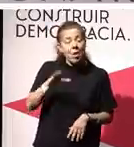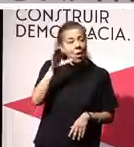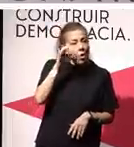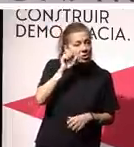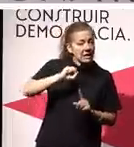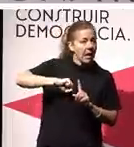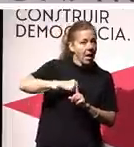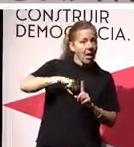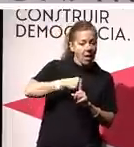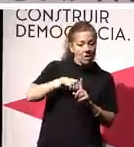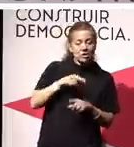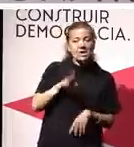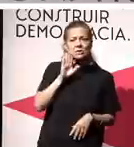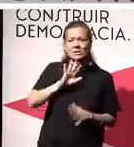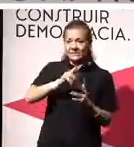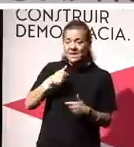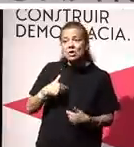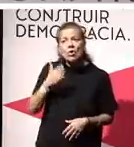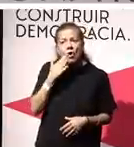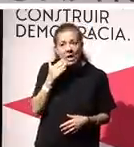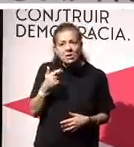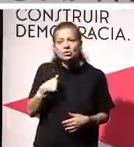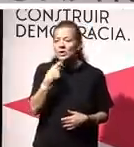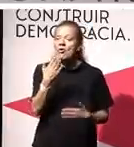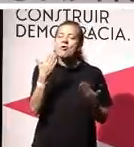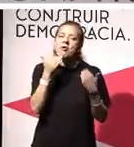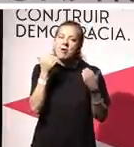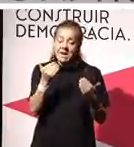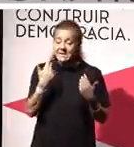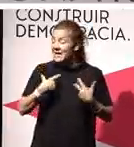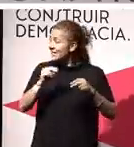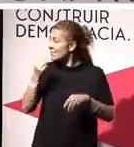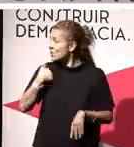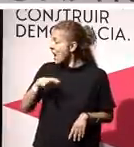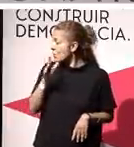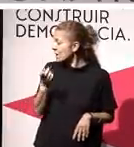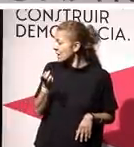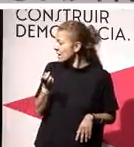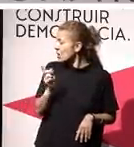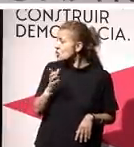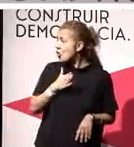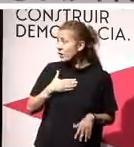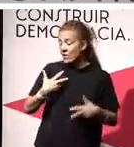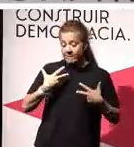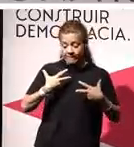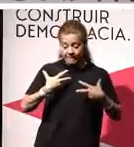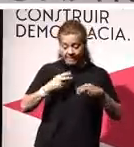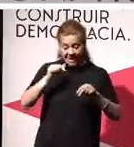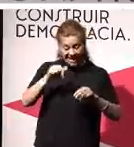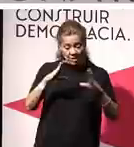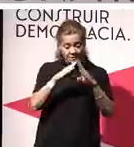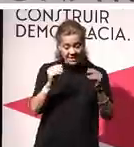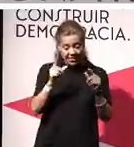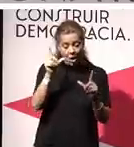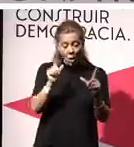fake news que recibimos. Y con todo mi cariño os doy las gracias de corazón. Termino ya porque no quiero despedir esta uni de otoño sin dar